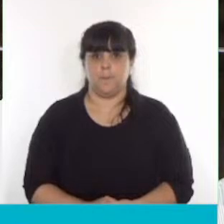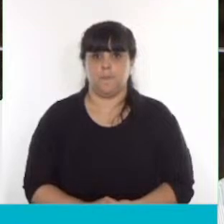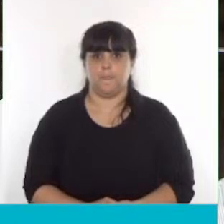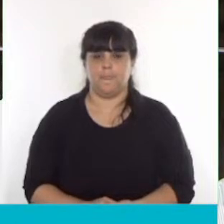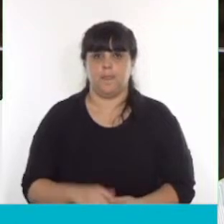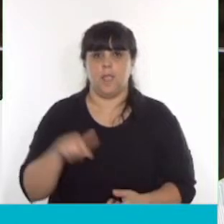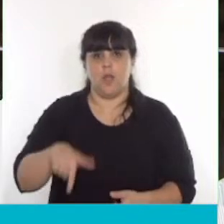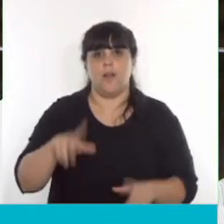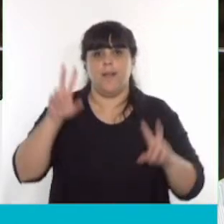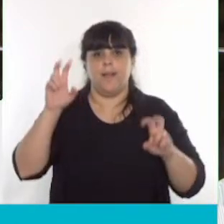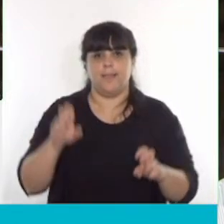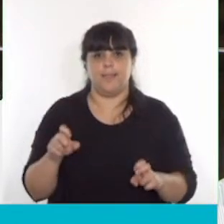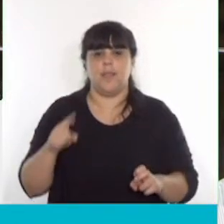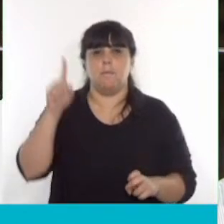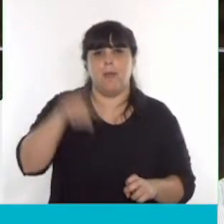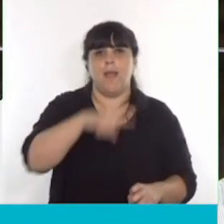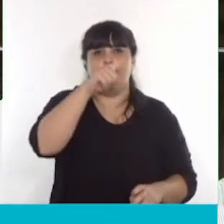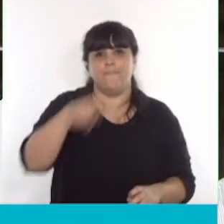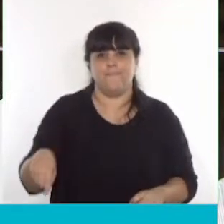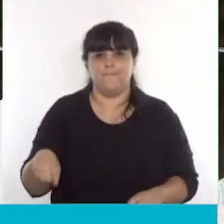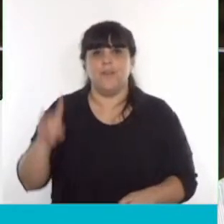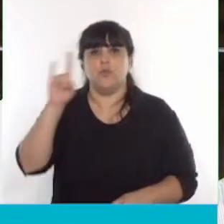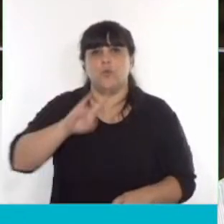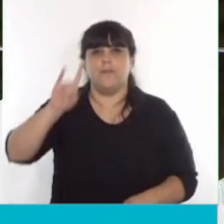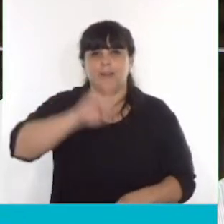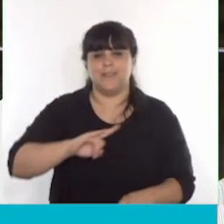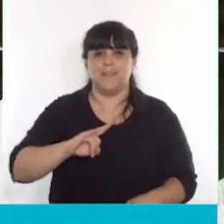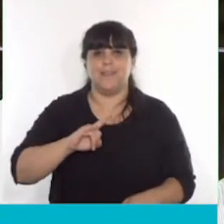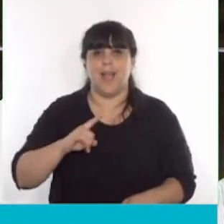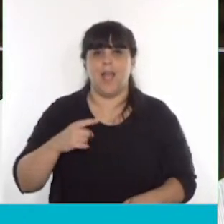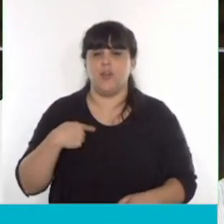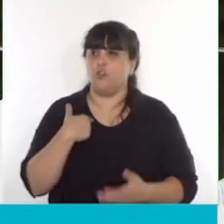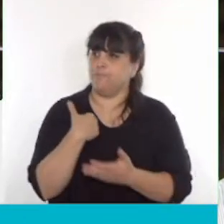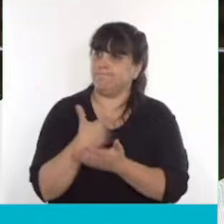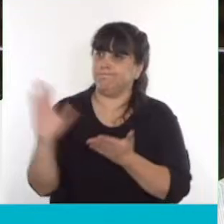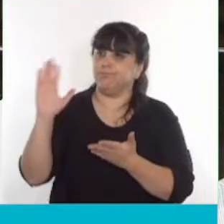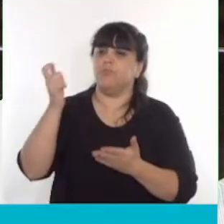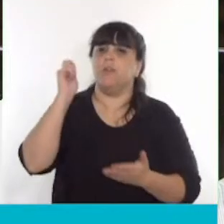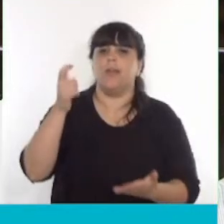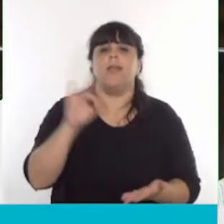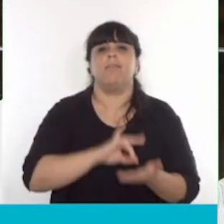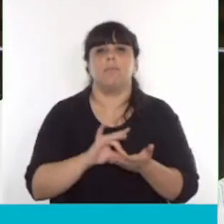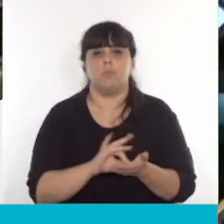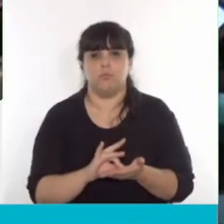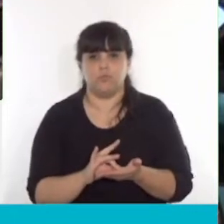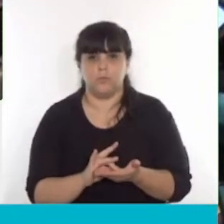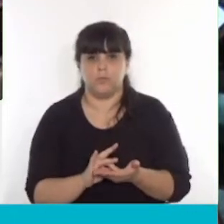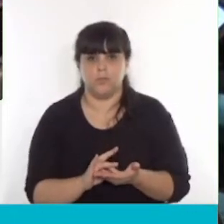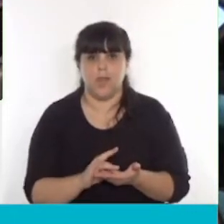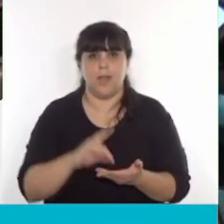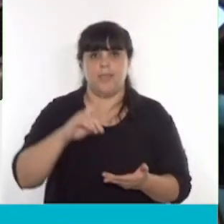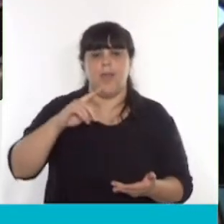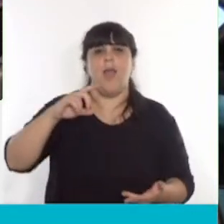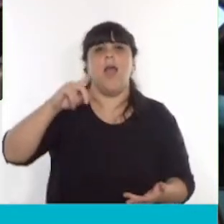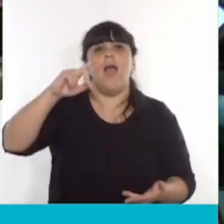al veto a la ley de financiamiento universitario. Tiene la palabra la diputada María Laura Cano Kelly.